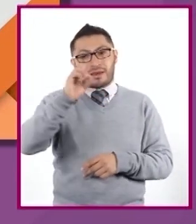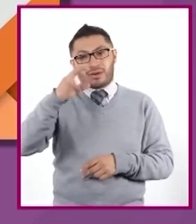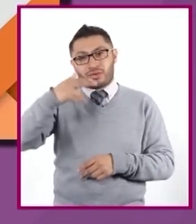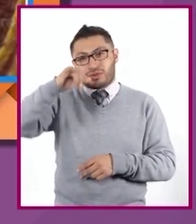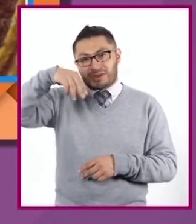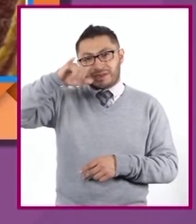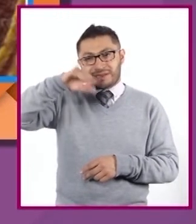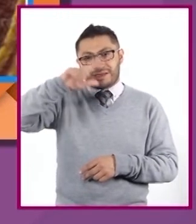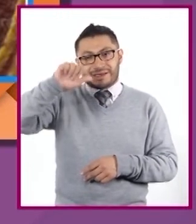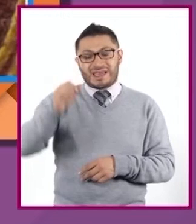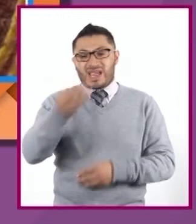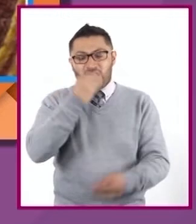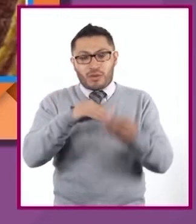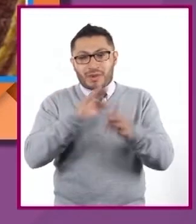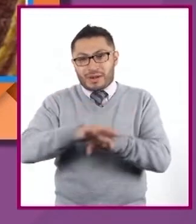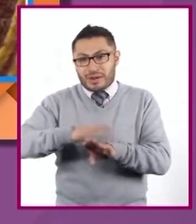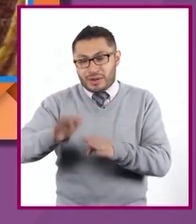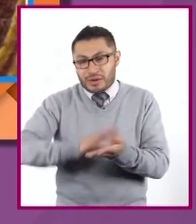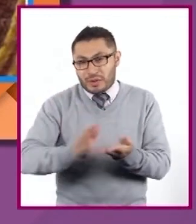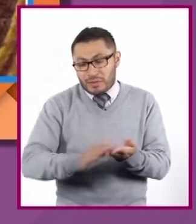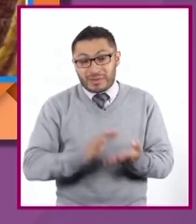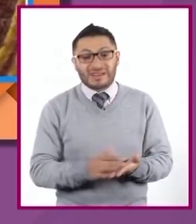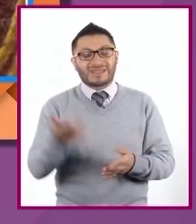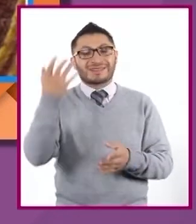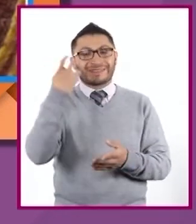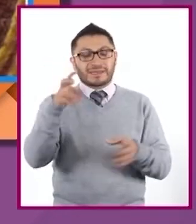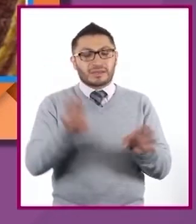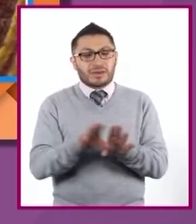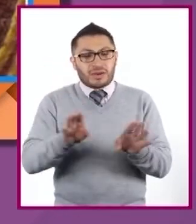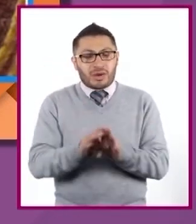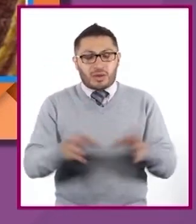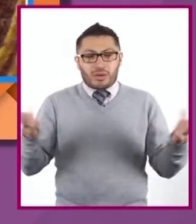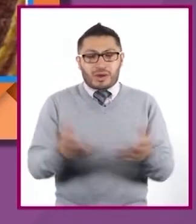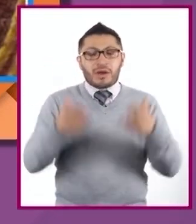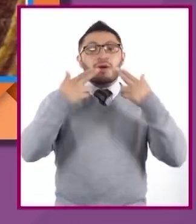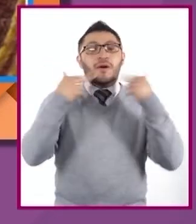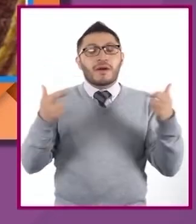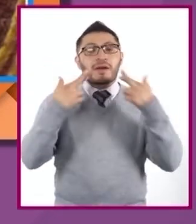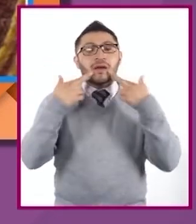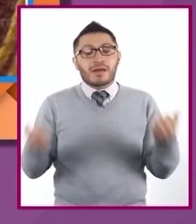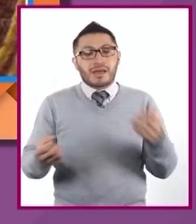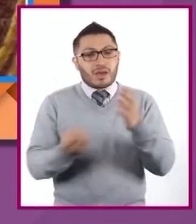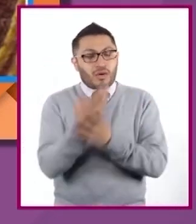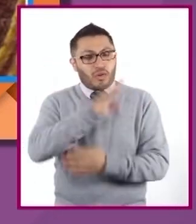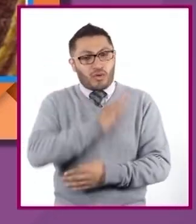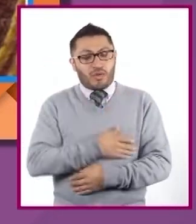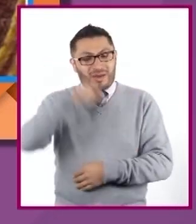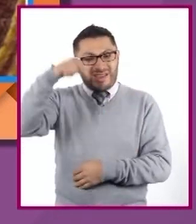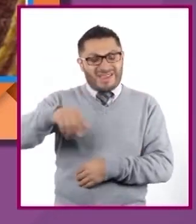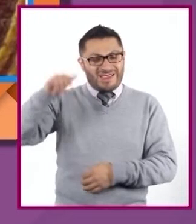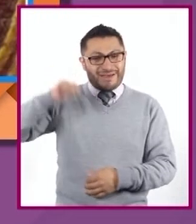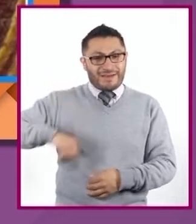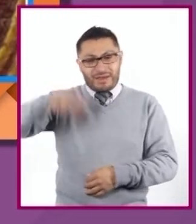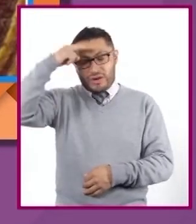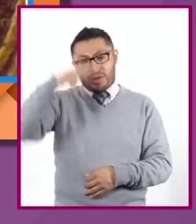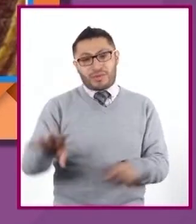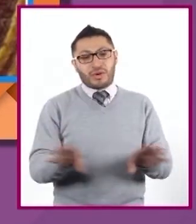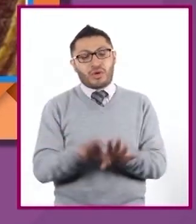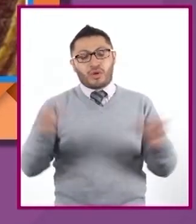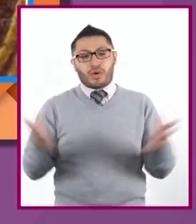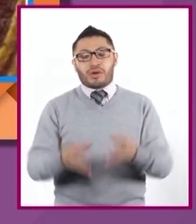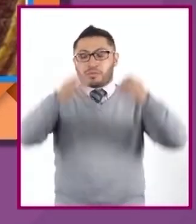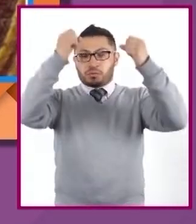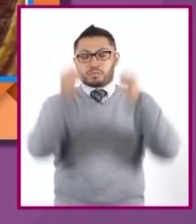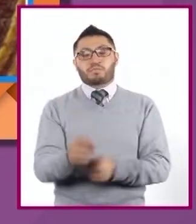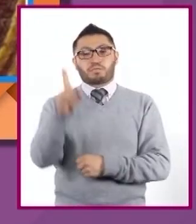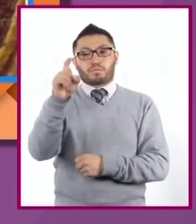nopal. Con el incremento y fundación de haciendas y rancherías a lo largo de Nueva España, se haría necesario garantizar el abastecimiento